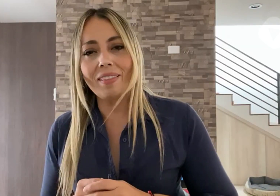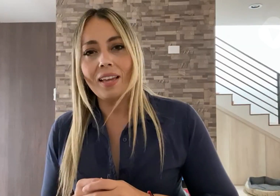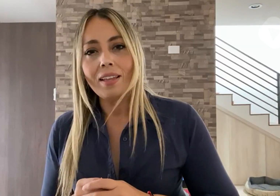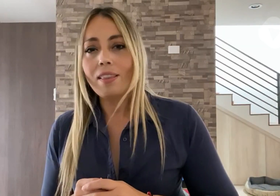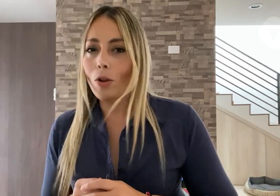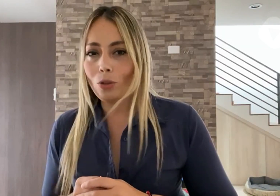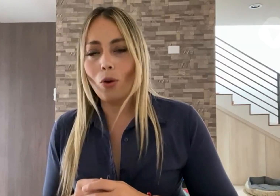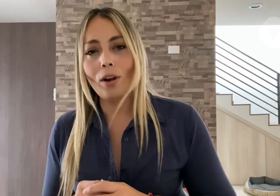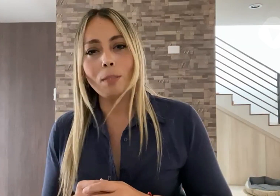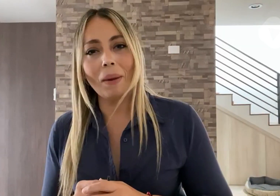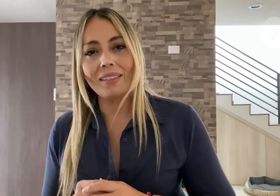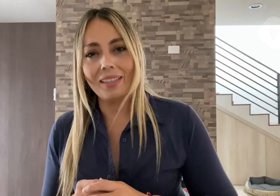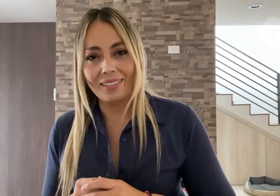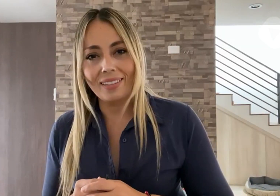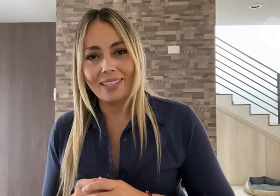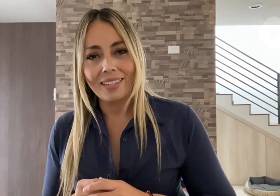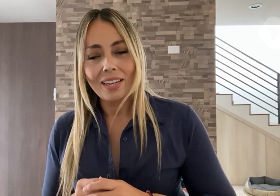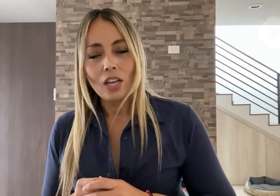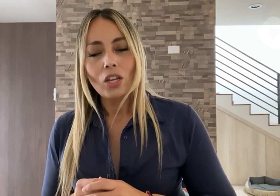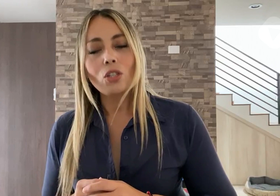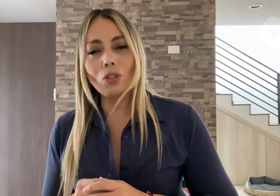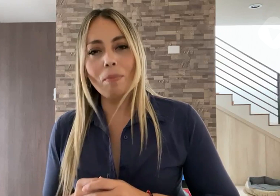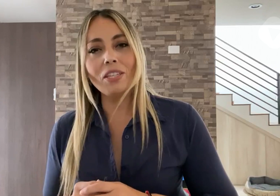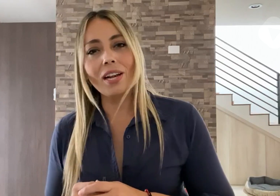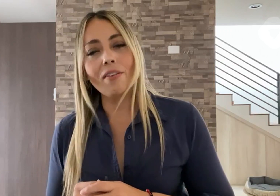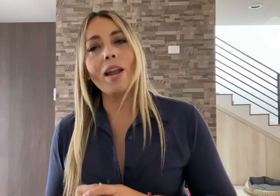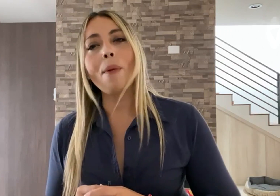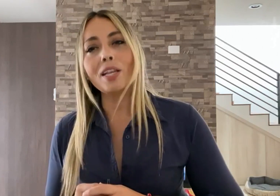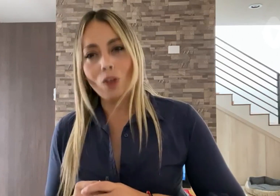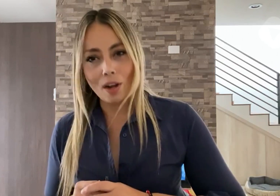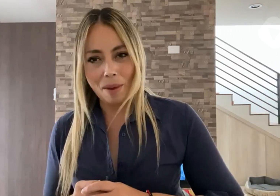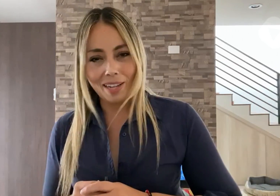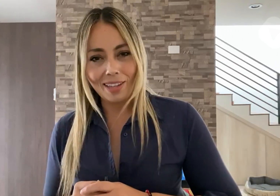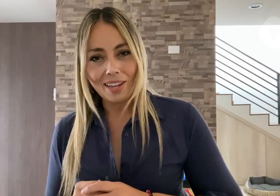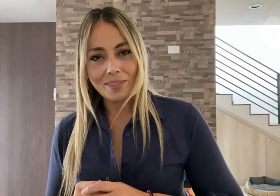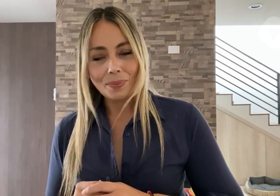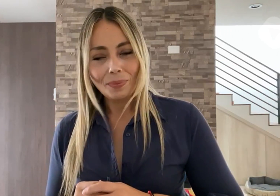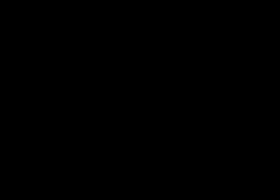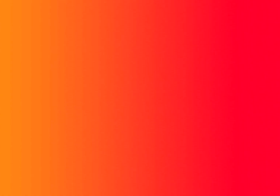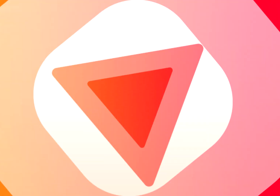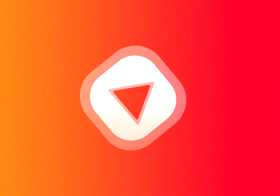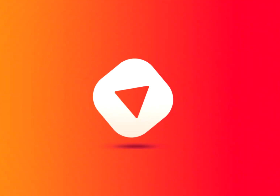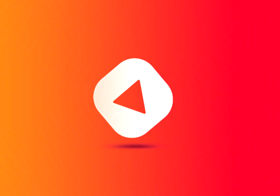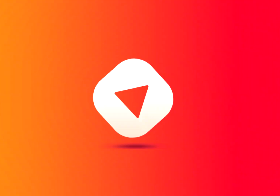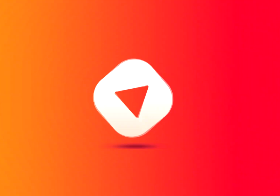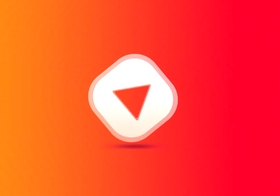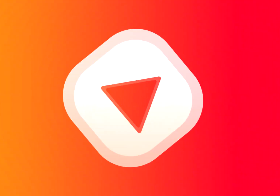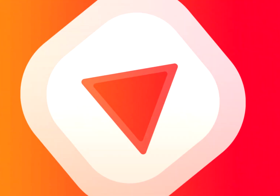independientemente de los colores partidistas. Yo soy Michelle Rivera para Zona MLC.